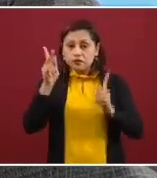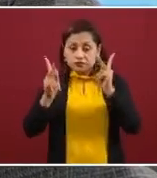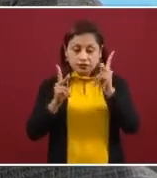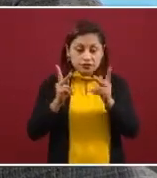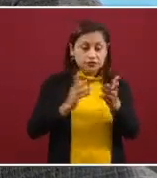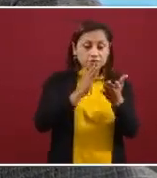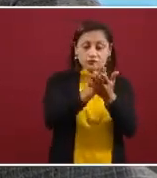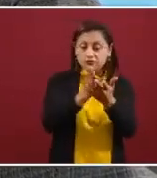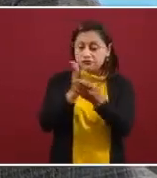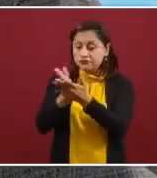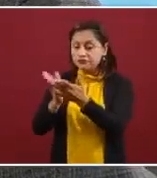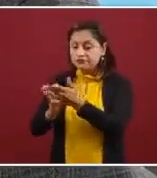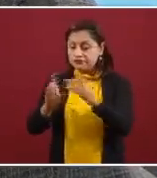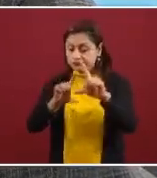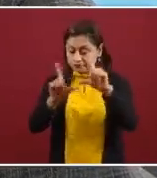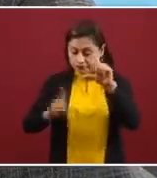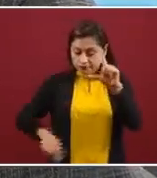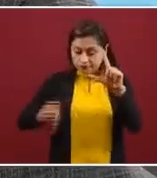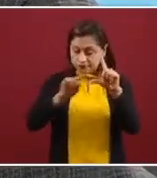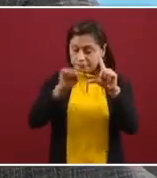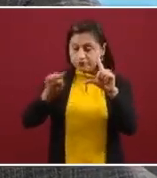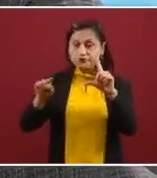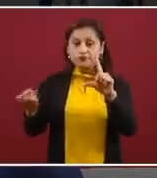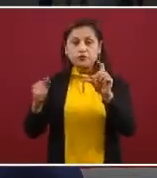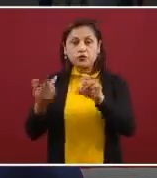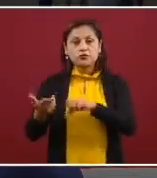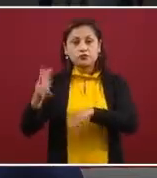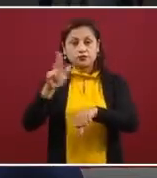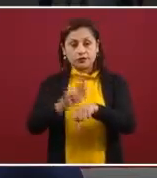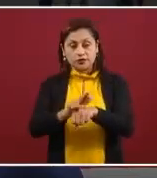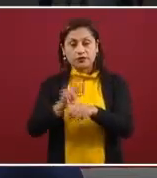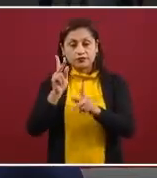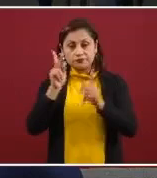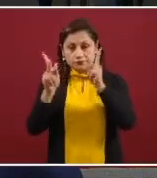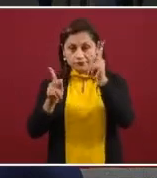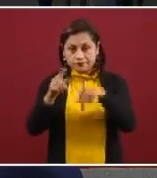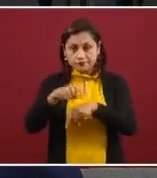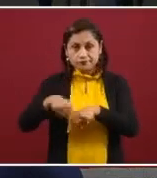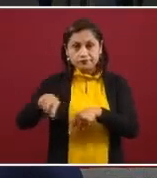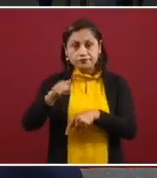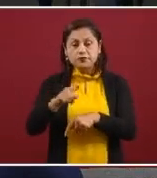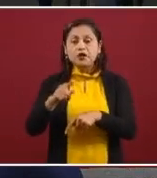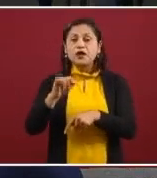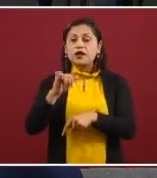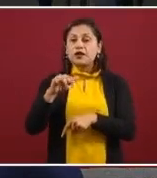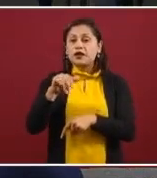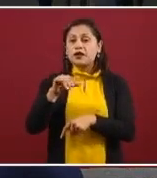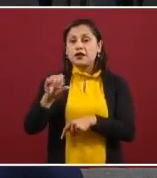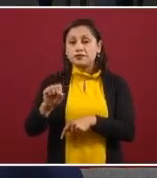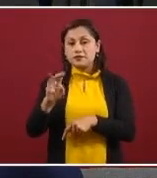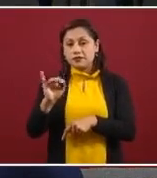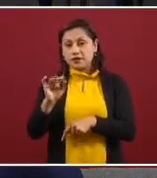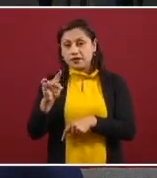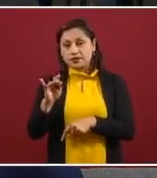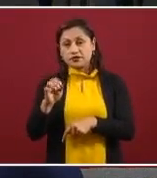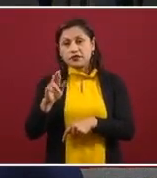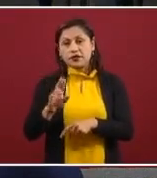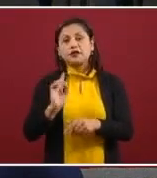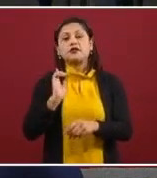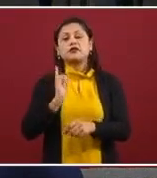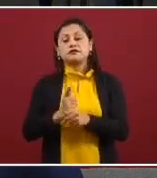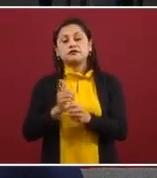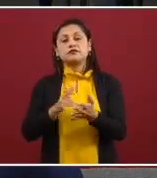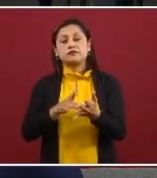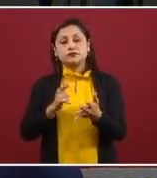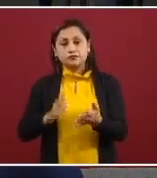visita a los hospitales regionales del IMSS-Bienestar, hemos entendido que lo establecido en el cuarto